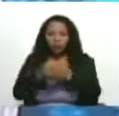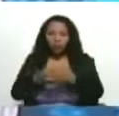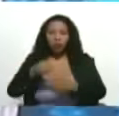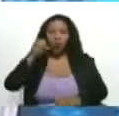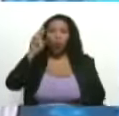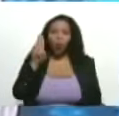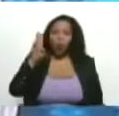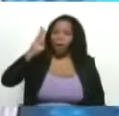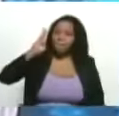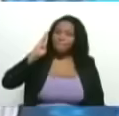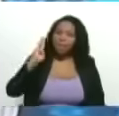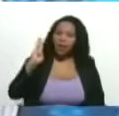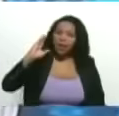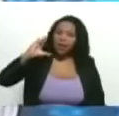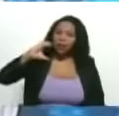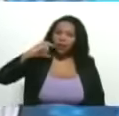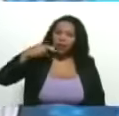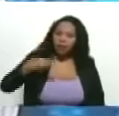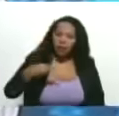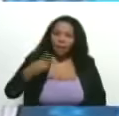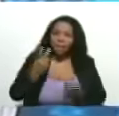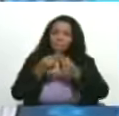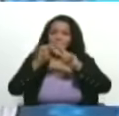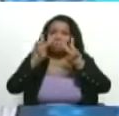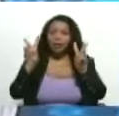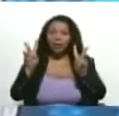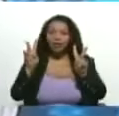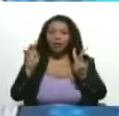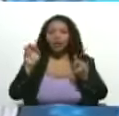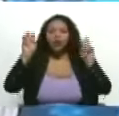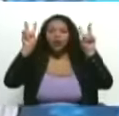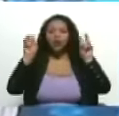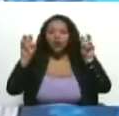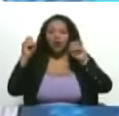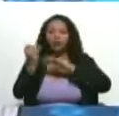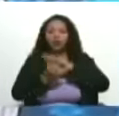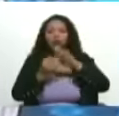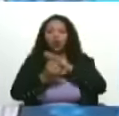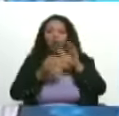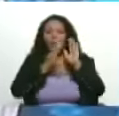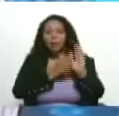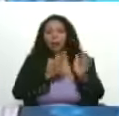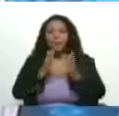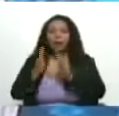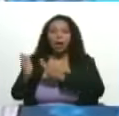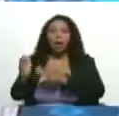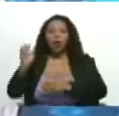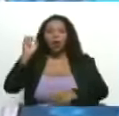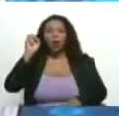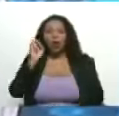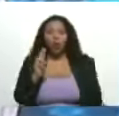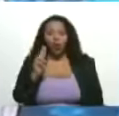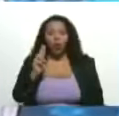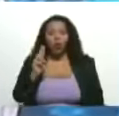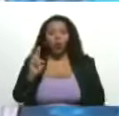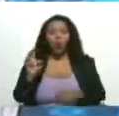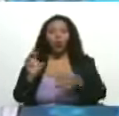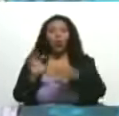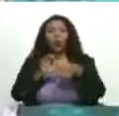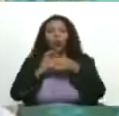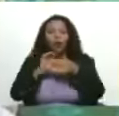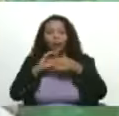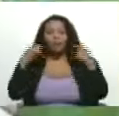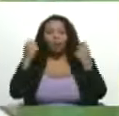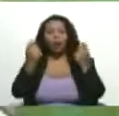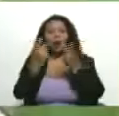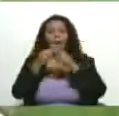Populares para la Paz, las UPAS, nuevo instrumento organizativo. Unidades Populares para la Paz,